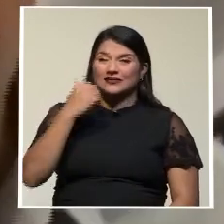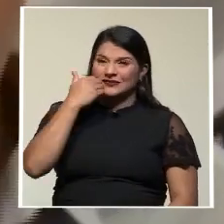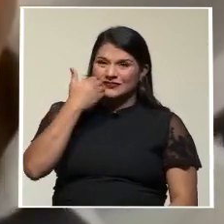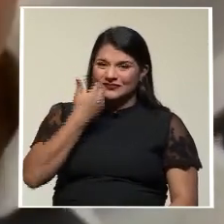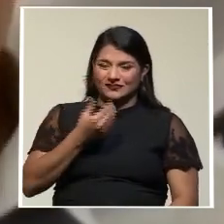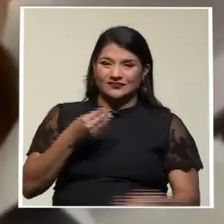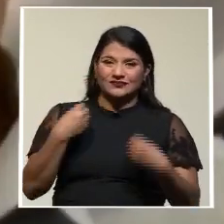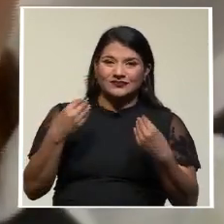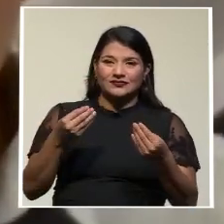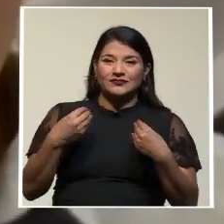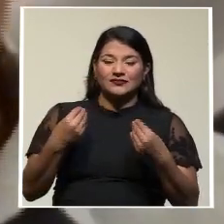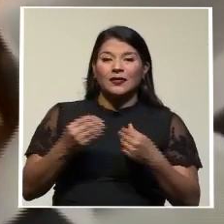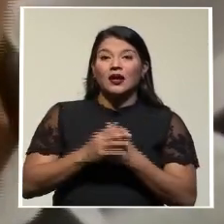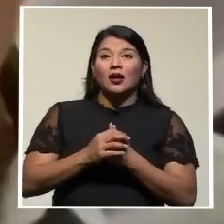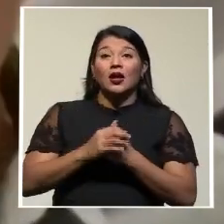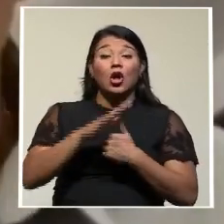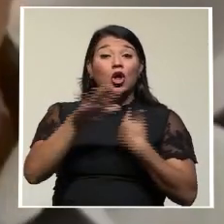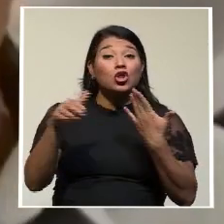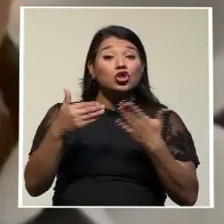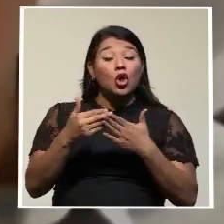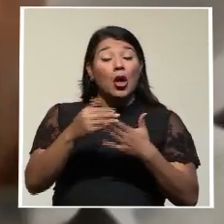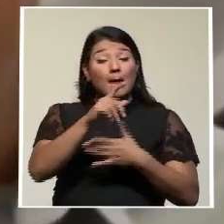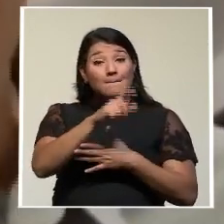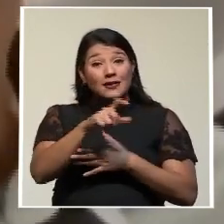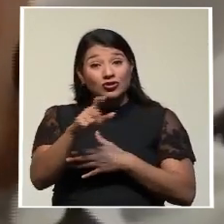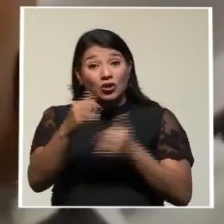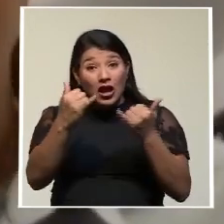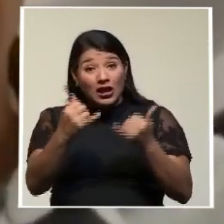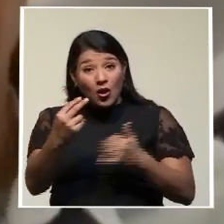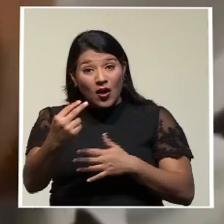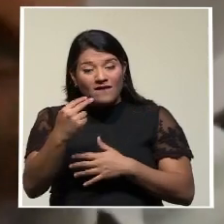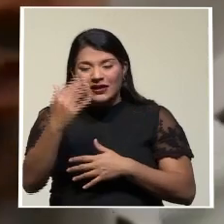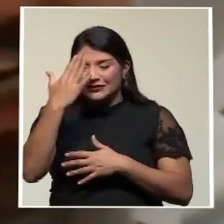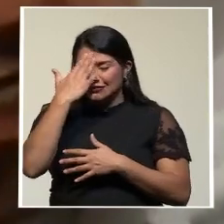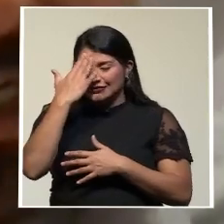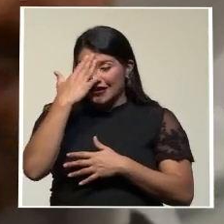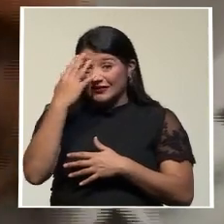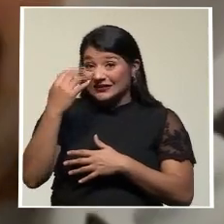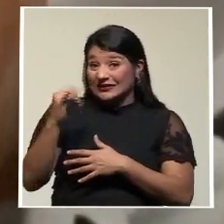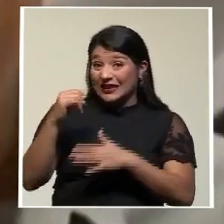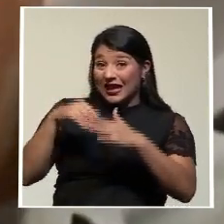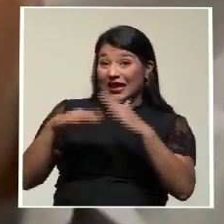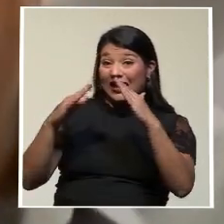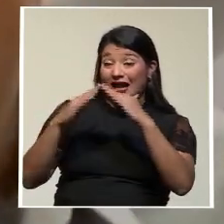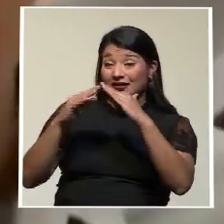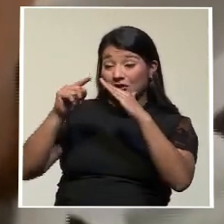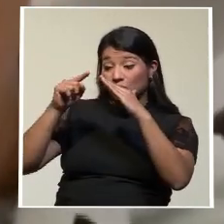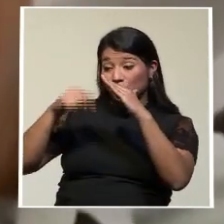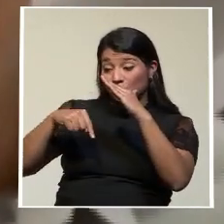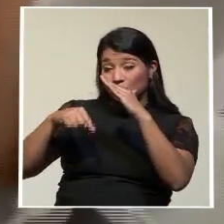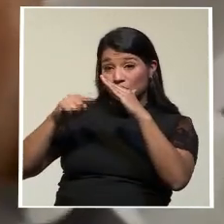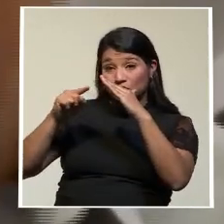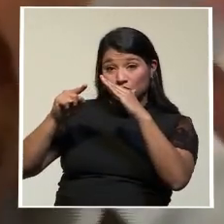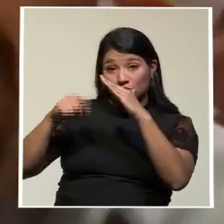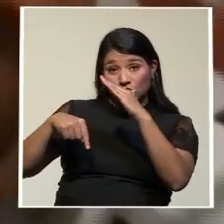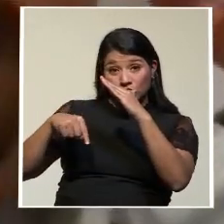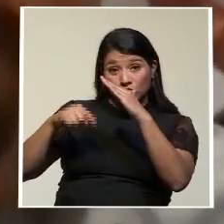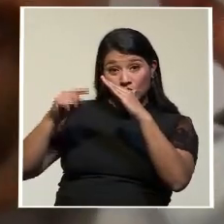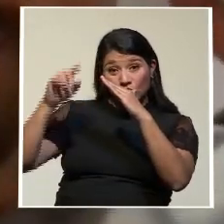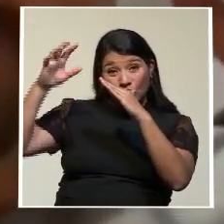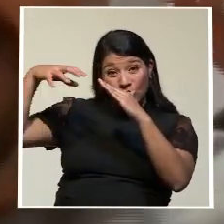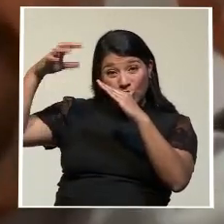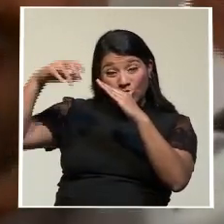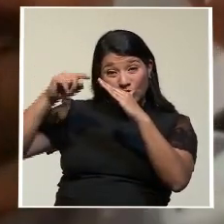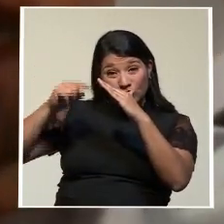ridículo. Toda persona que nos escucha sabe que si hay una gotera en la casa, hay que taparla rápido, porque tapar la gotera